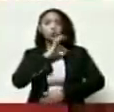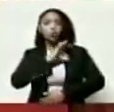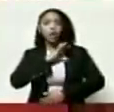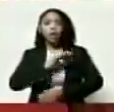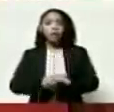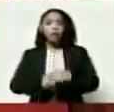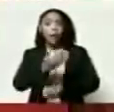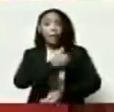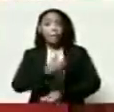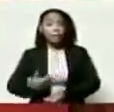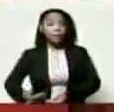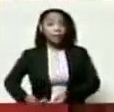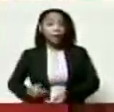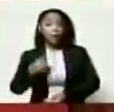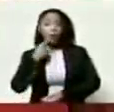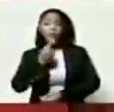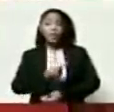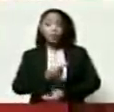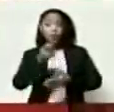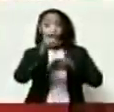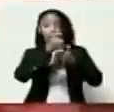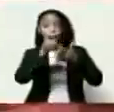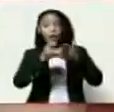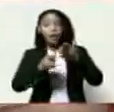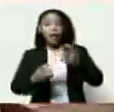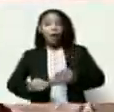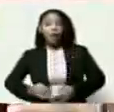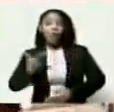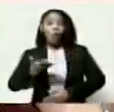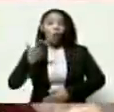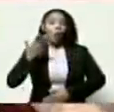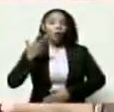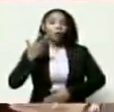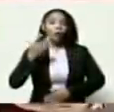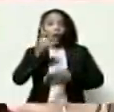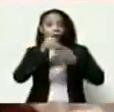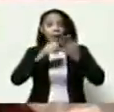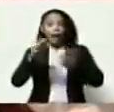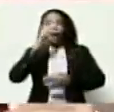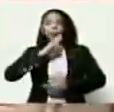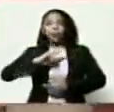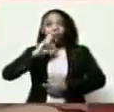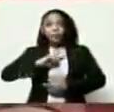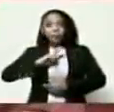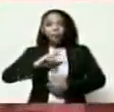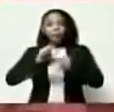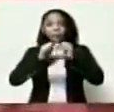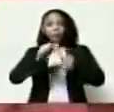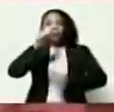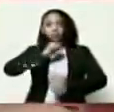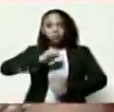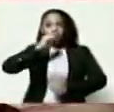el presidente ha indicado las líneas fundamentales, la línea de la resistencia,